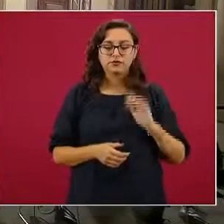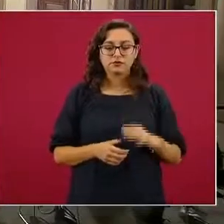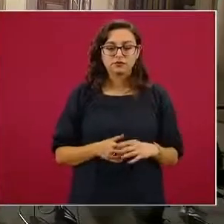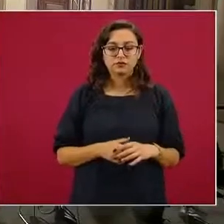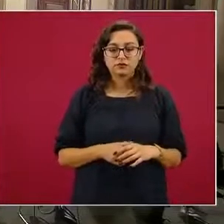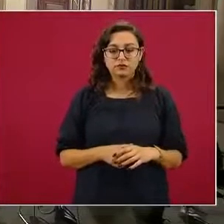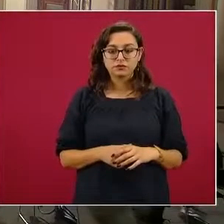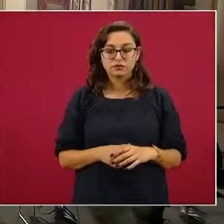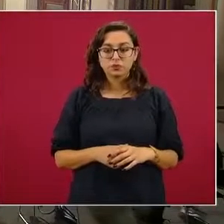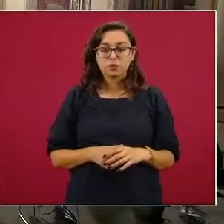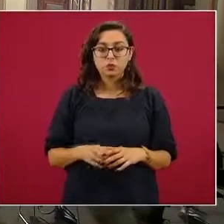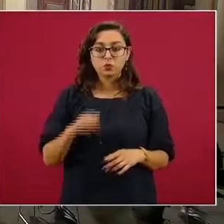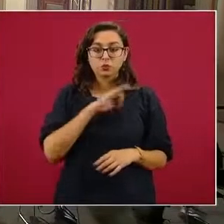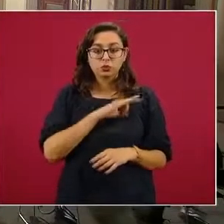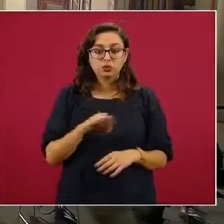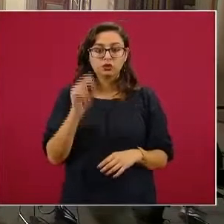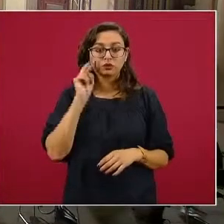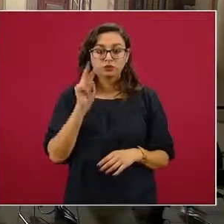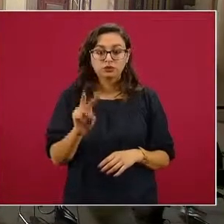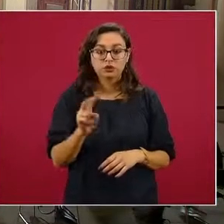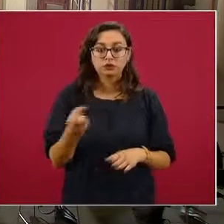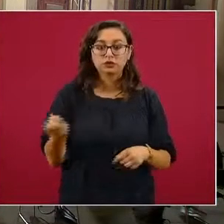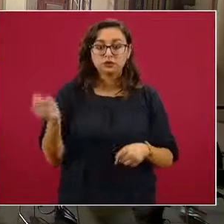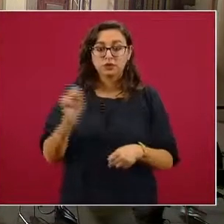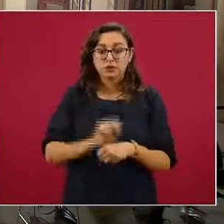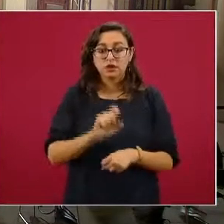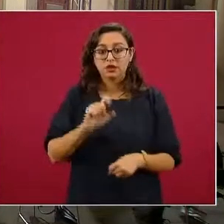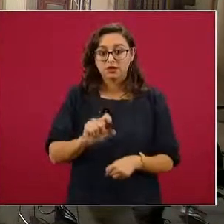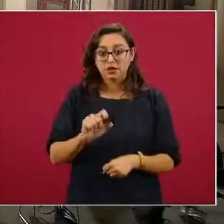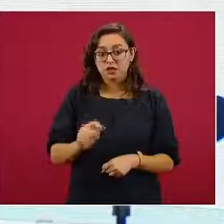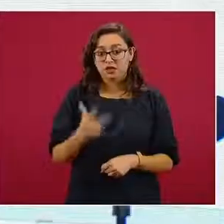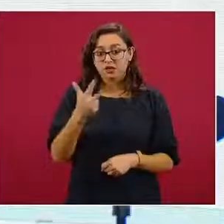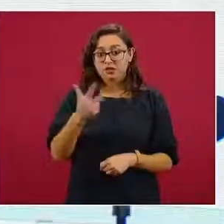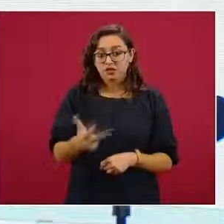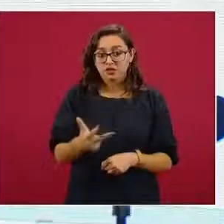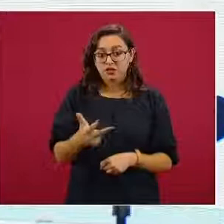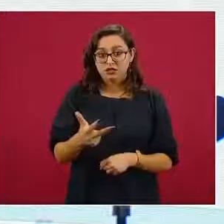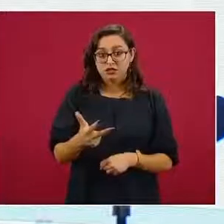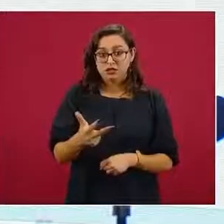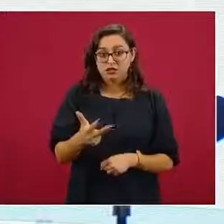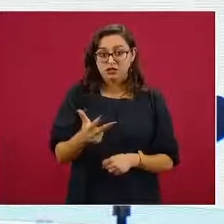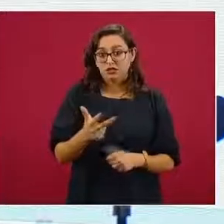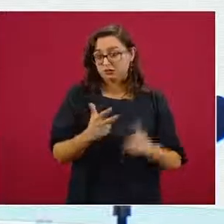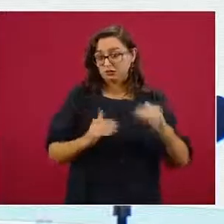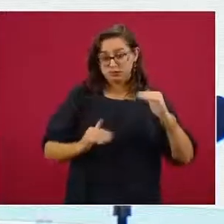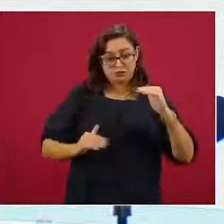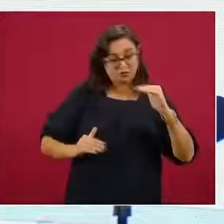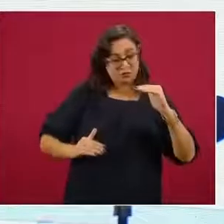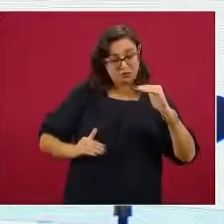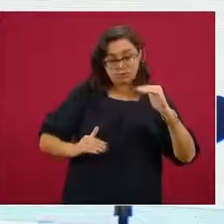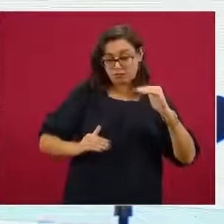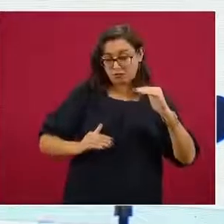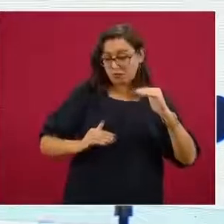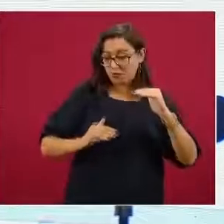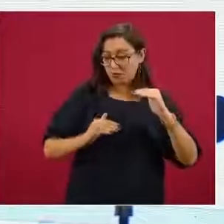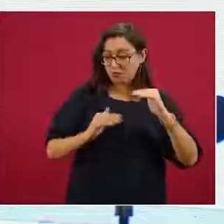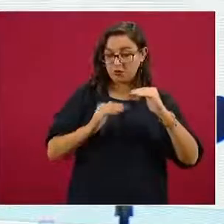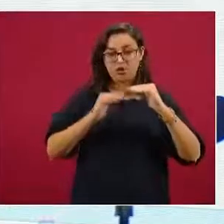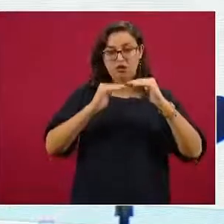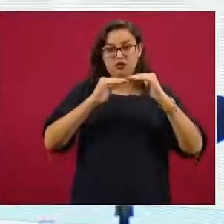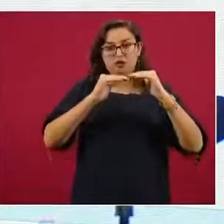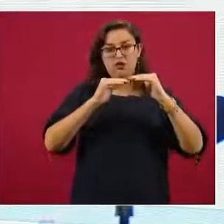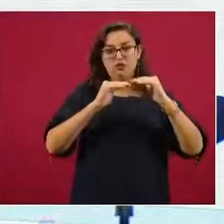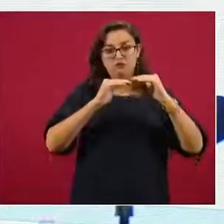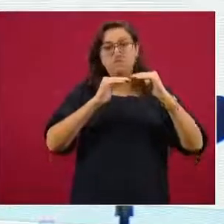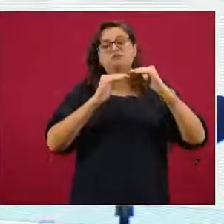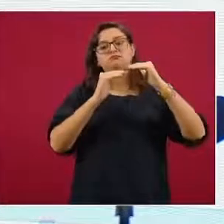Y lo que vemos es que desde la semana 28, poco antes del acné de la curva de casos,